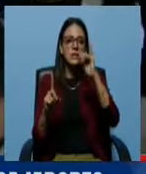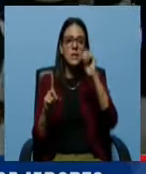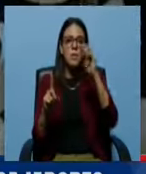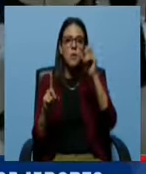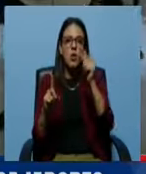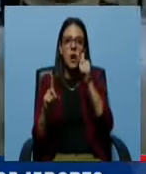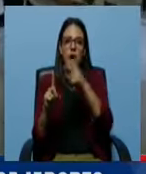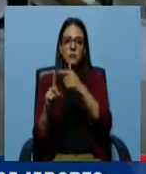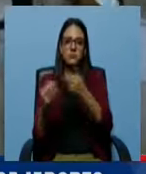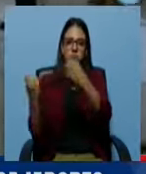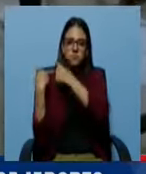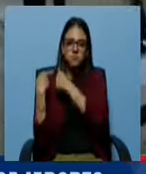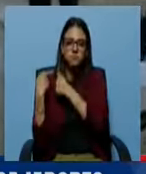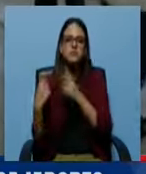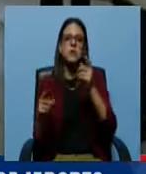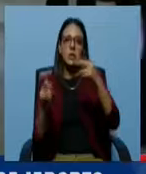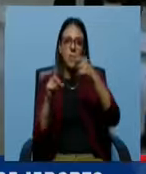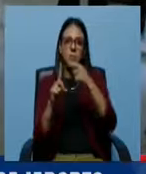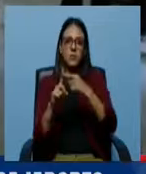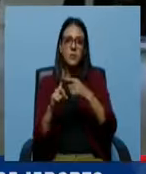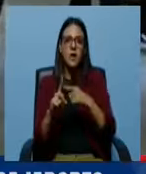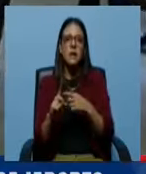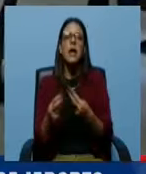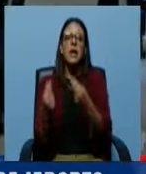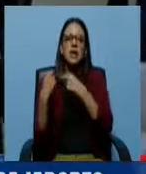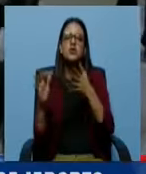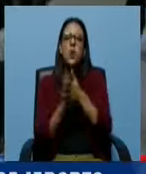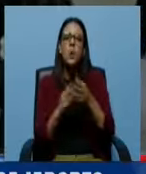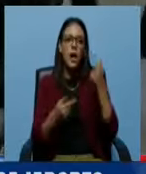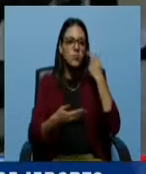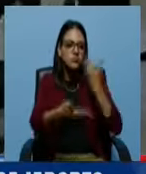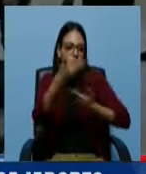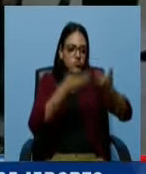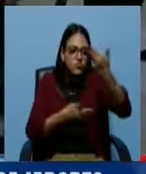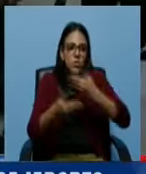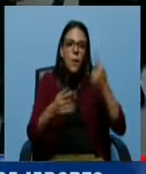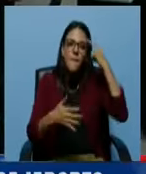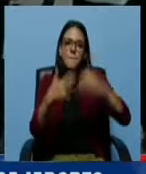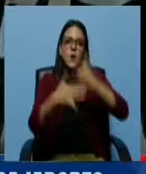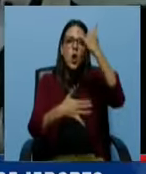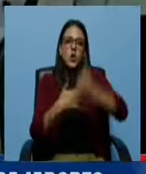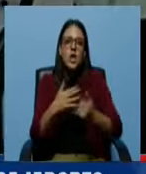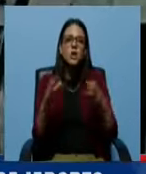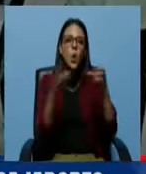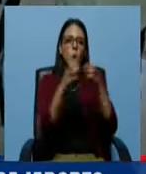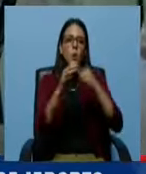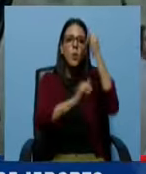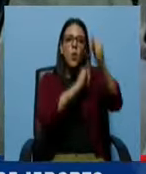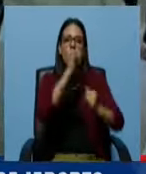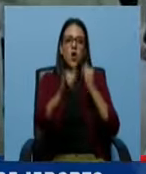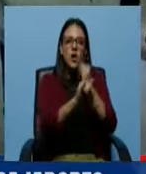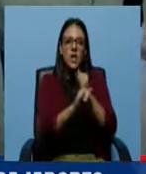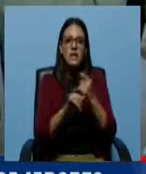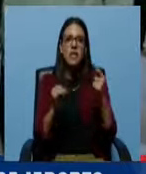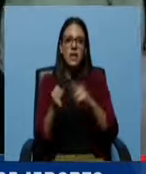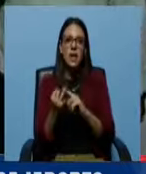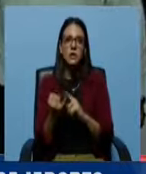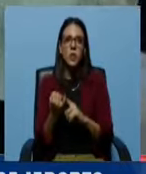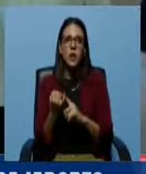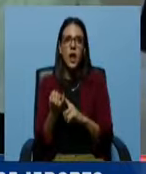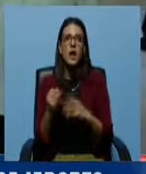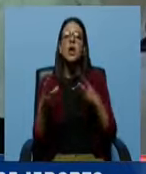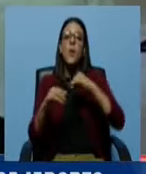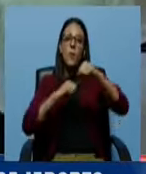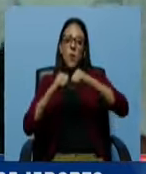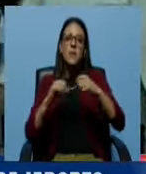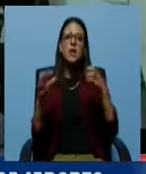Magalanes. Denir de Oliveira Souza, responsable de comercialización y proyectos de la Brigada Internacionalista Apolonio de Carvalho, del